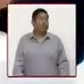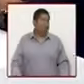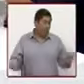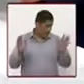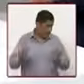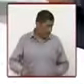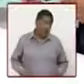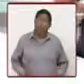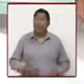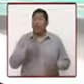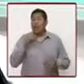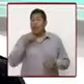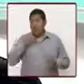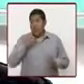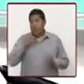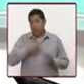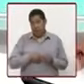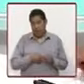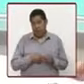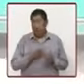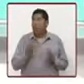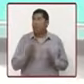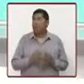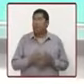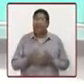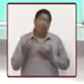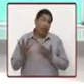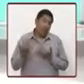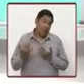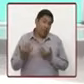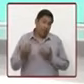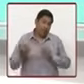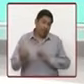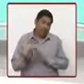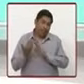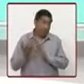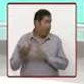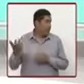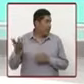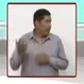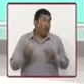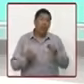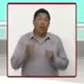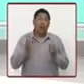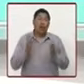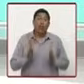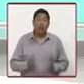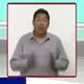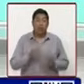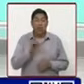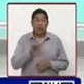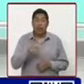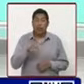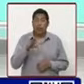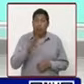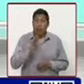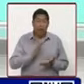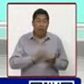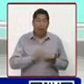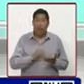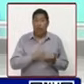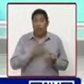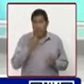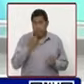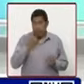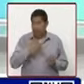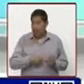En el tema del diésel, quiero contarle de que han entrado en un cuarto intermedio transportistas y también YPFB por la escasez que se